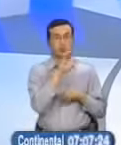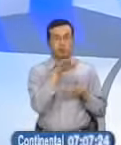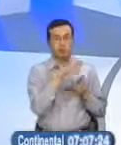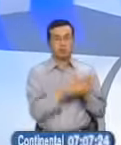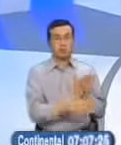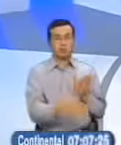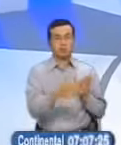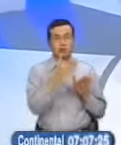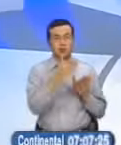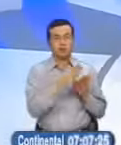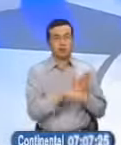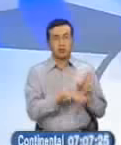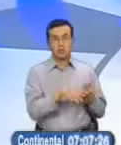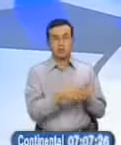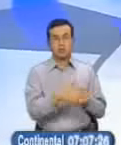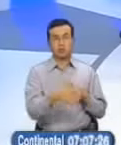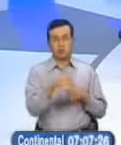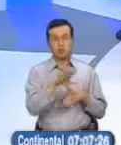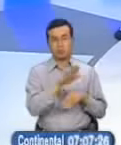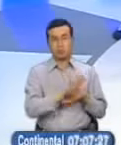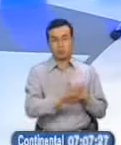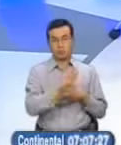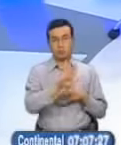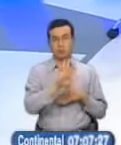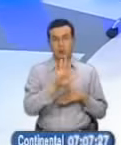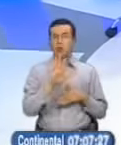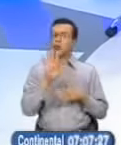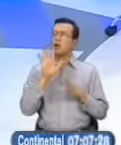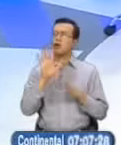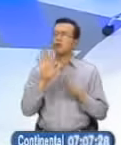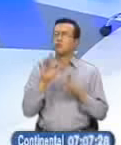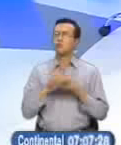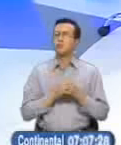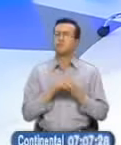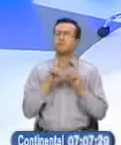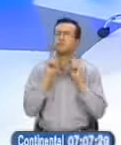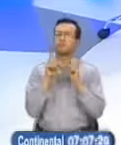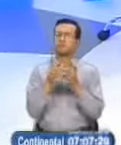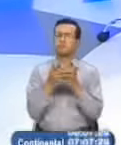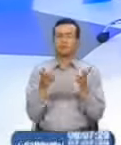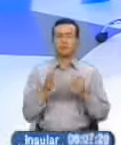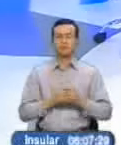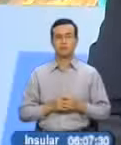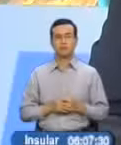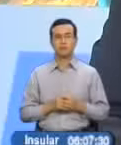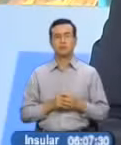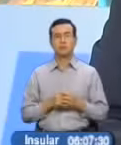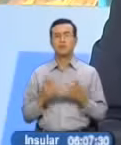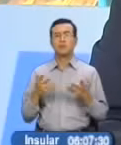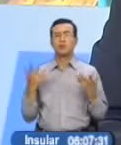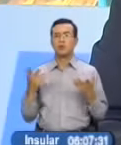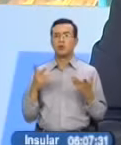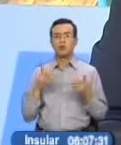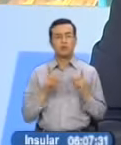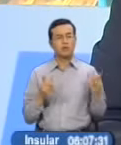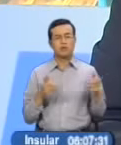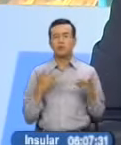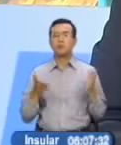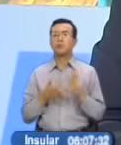meses. En seis meses más. Ahora, la pregunta es la siguiente: ¿a dónde estarían yendo estas